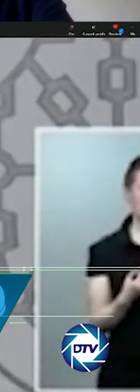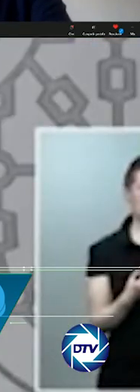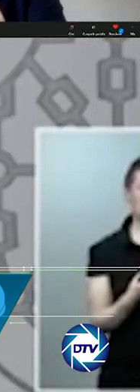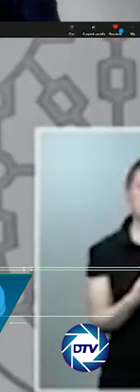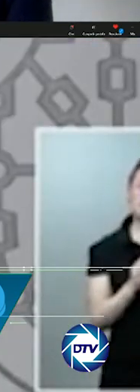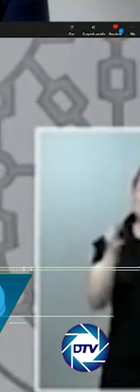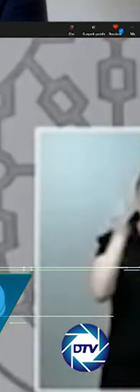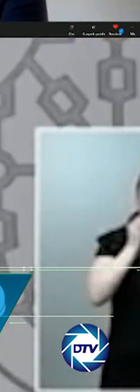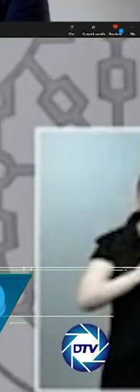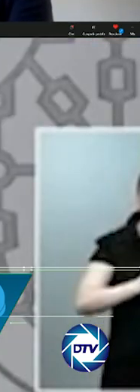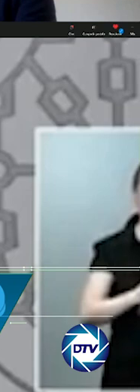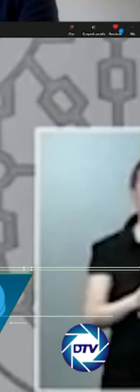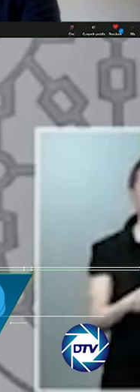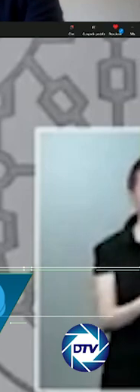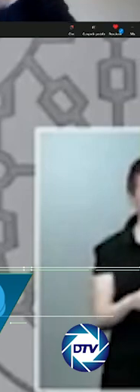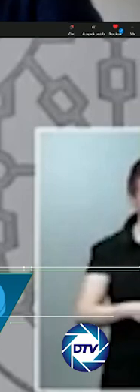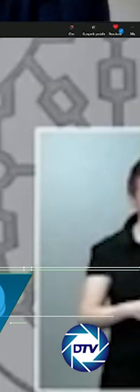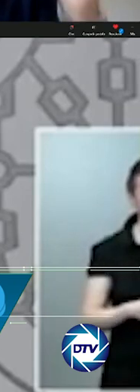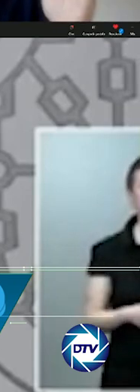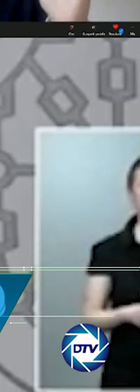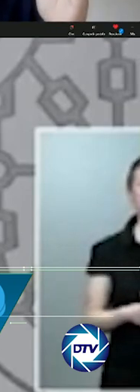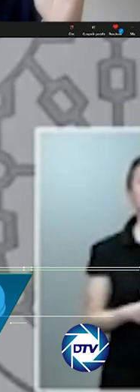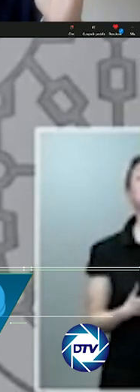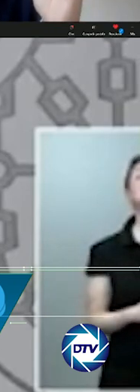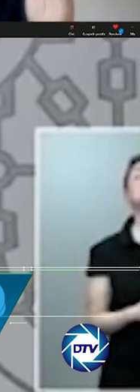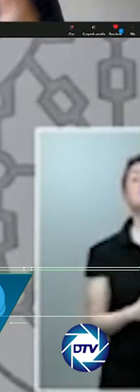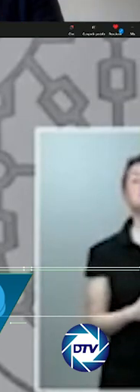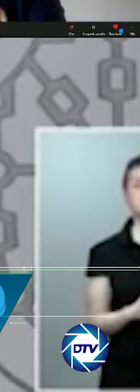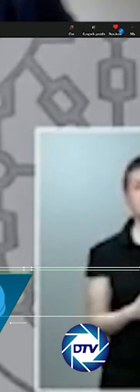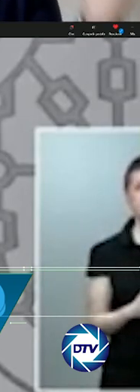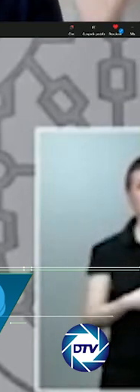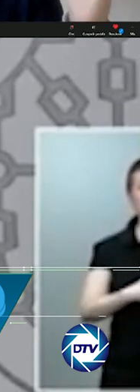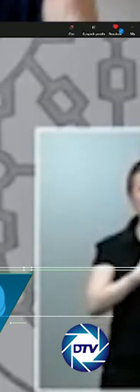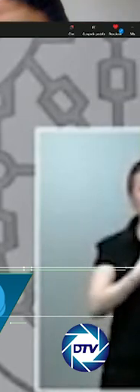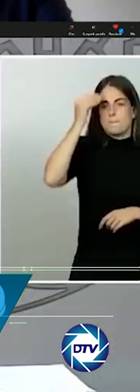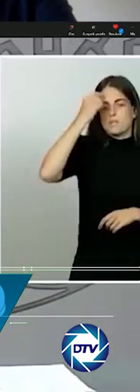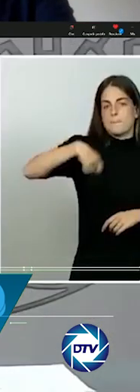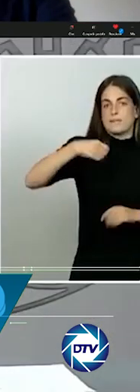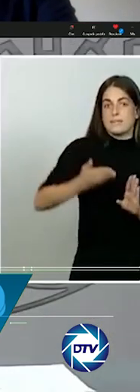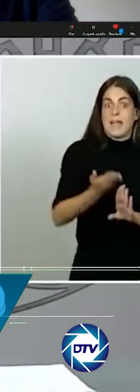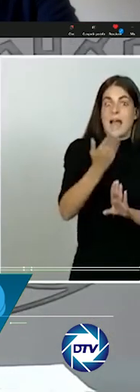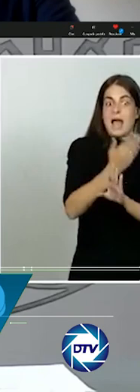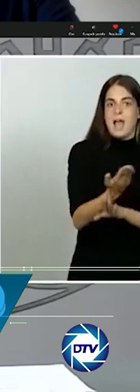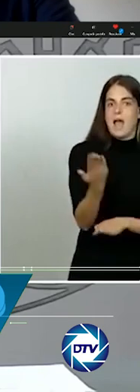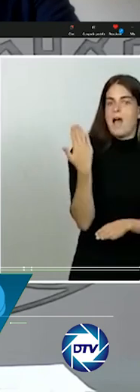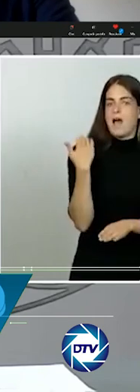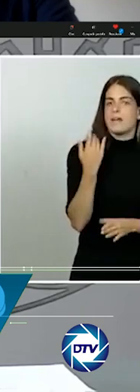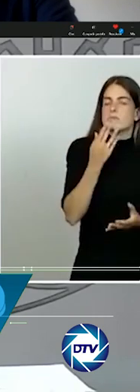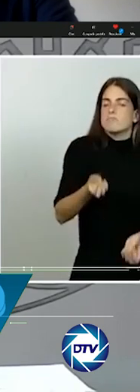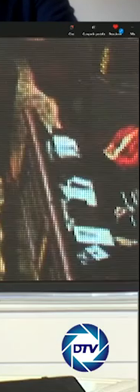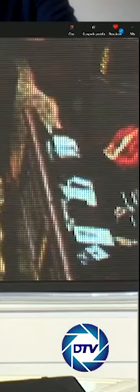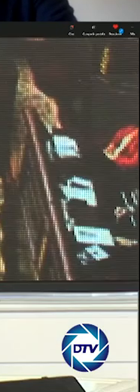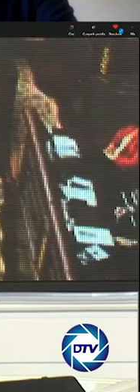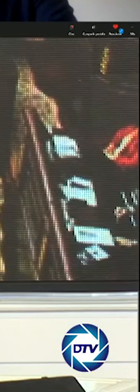a tener menos recaudación y, por lo tanto, tendremos un déficit más grande y tendremos una deuda más grande. Bueno, pero con